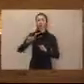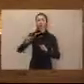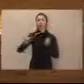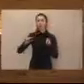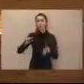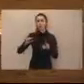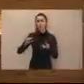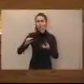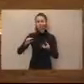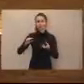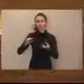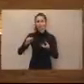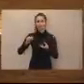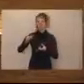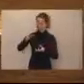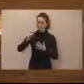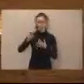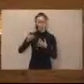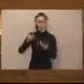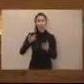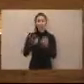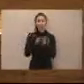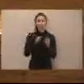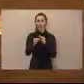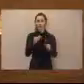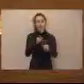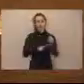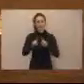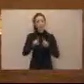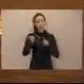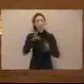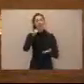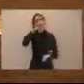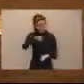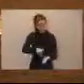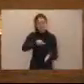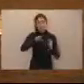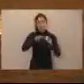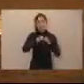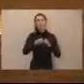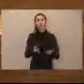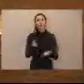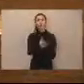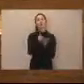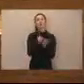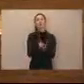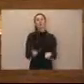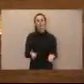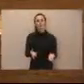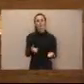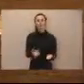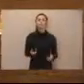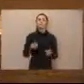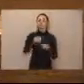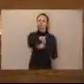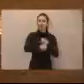están a nuestra disposición. Y ese es un problema de transparencia que ya nuestro grupo trajo más veces aquí y también lo va a seguir trayendo a lo largo de toda la legislatura, porque